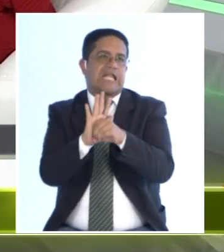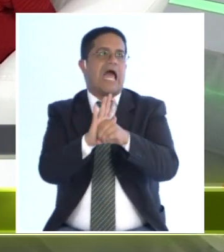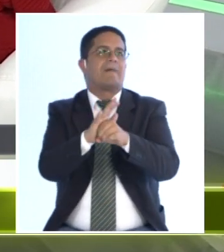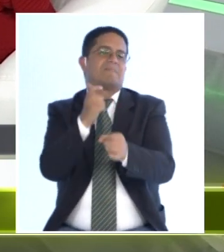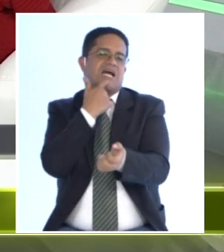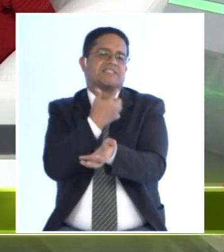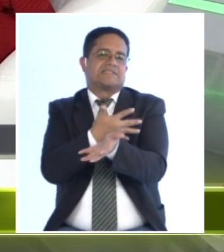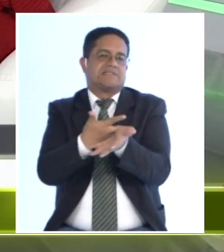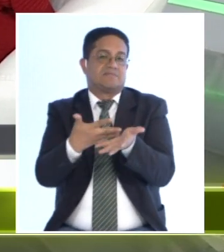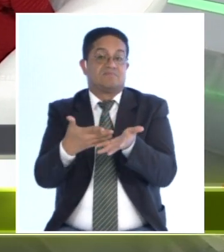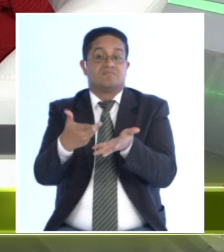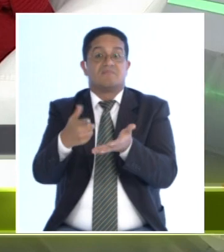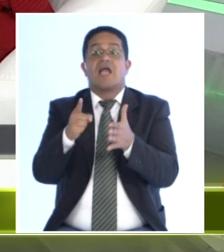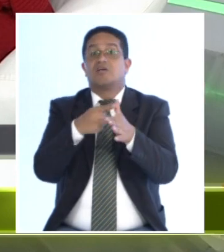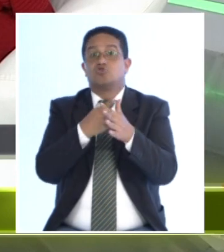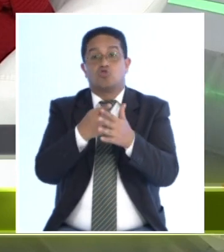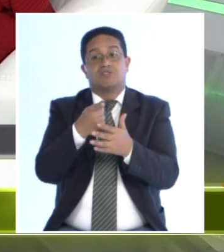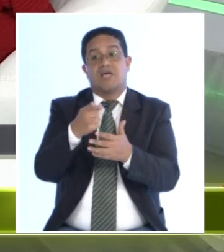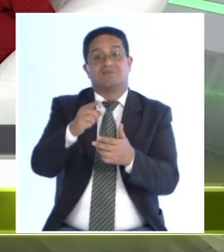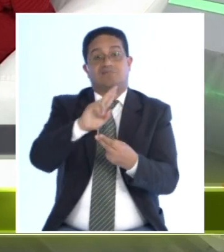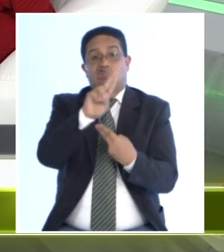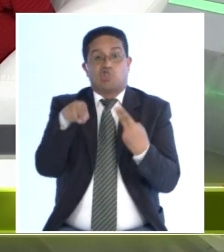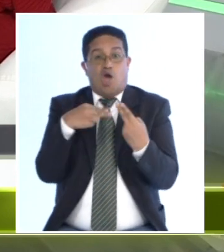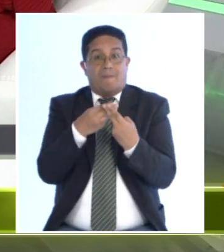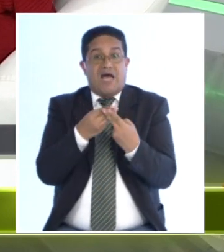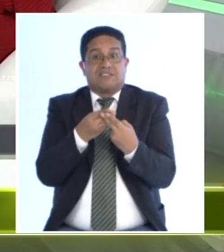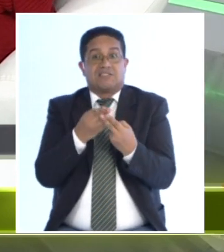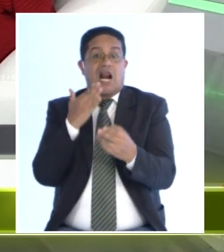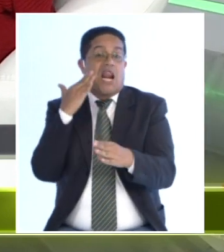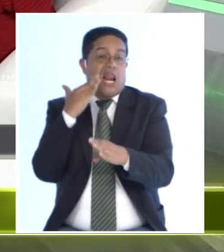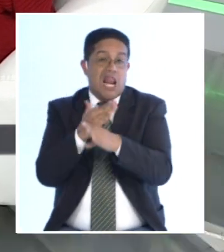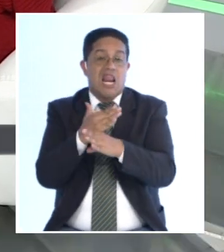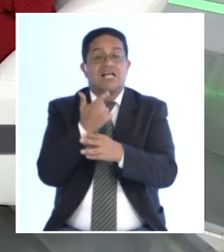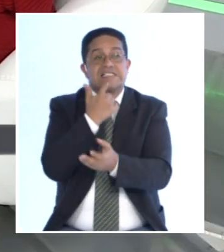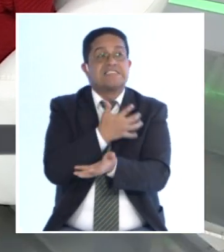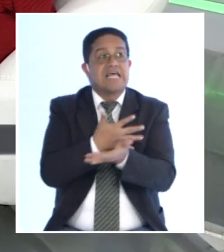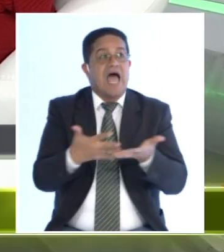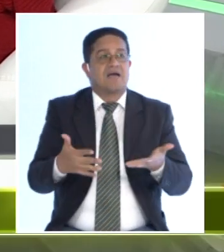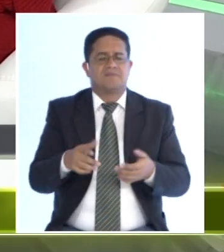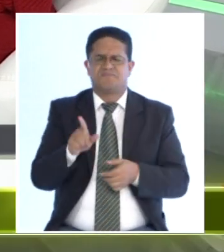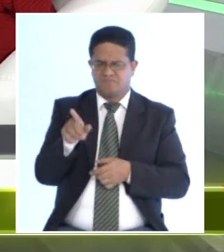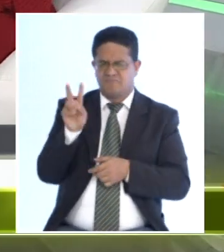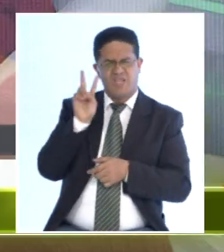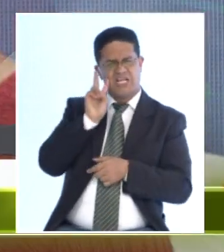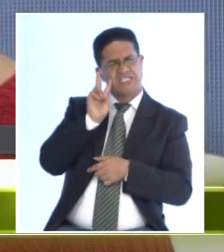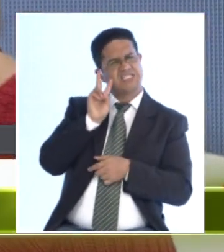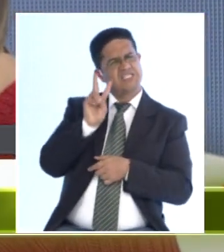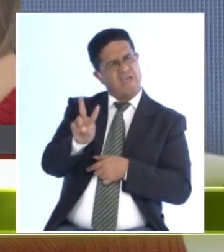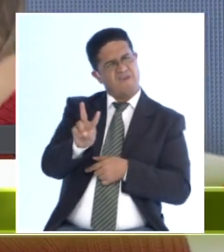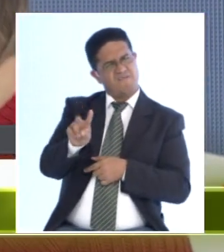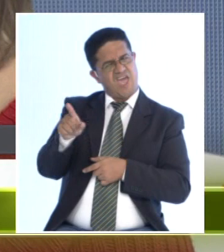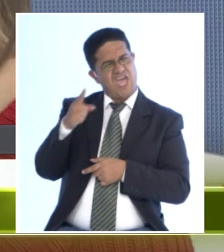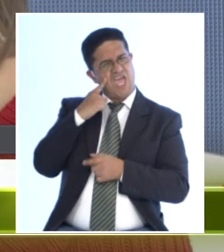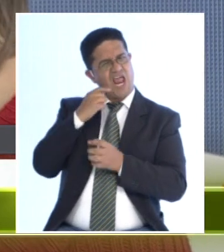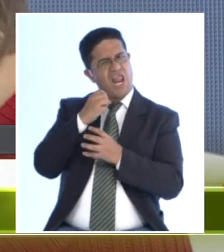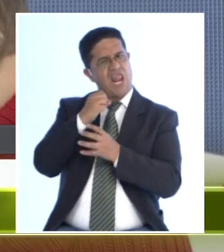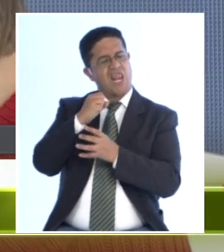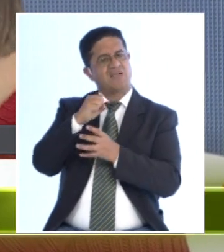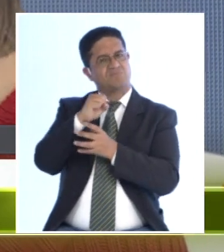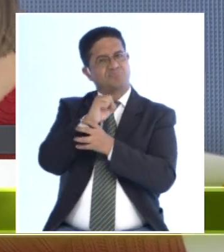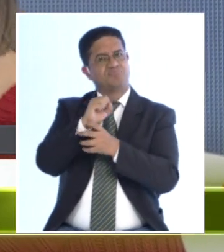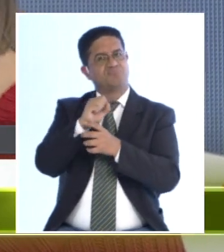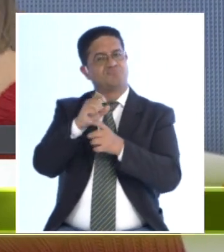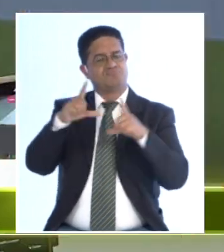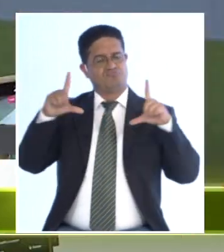en que deja de llegar sangre a la cabeza del Esas fémur. microfracturas se logran ver fácilmente a través de placas, rayos